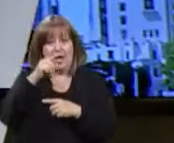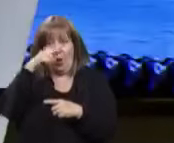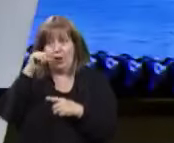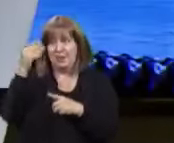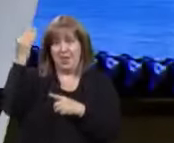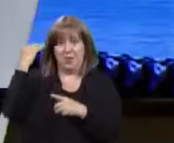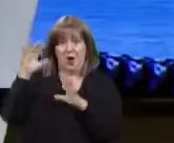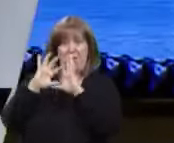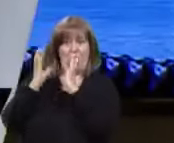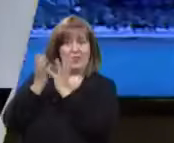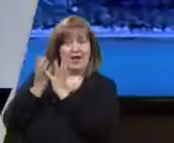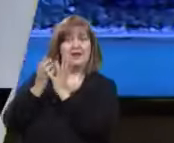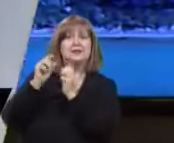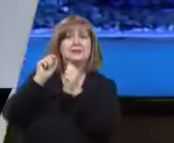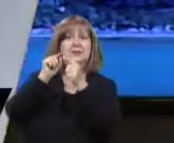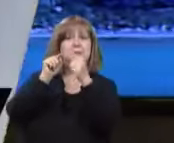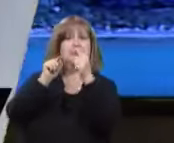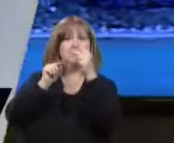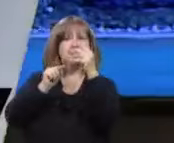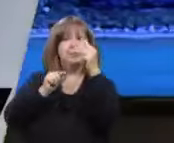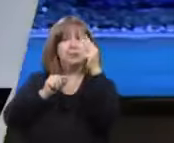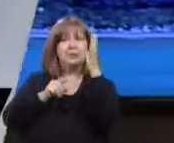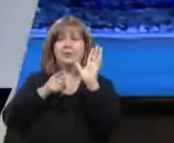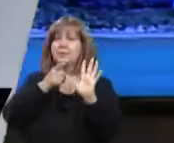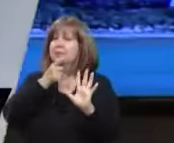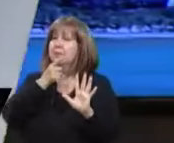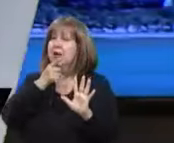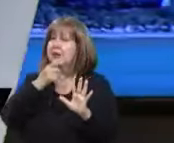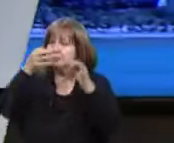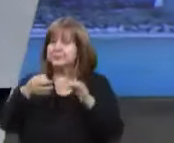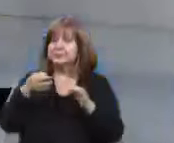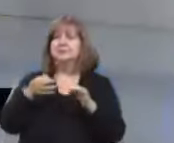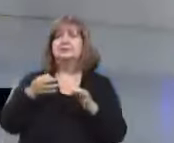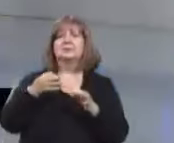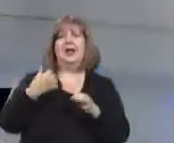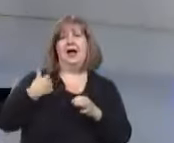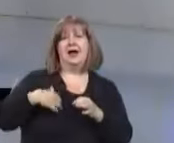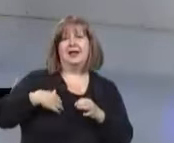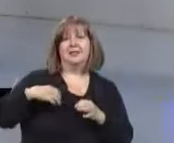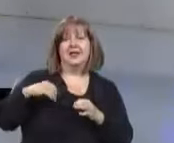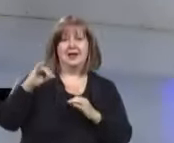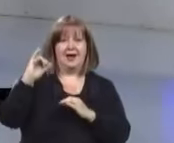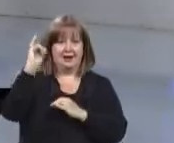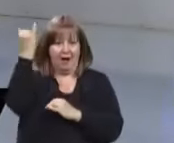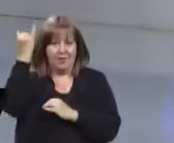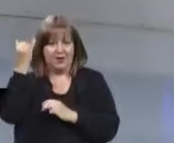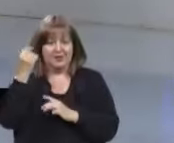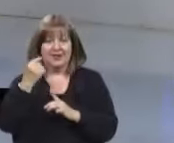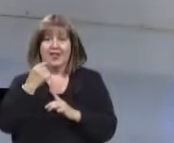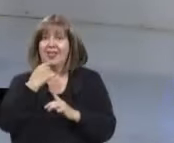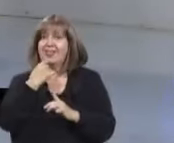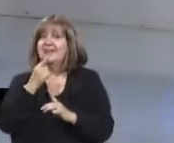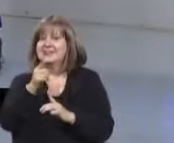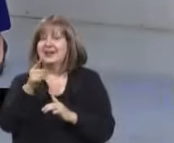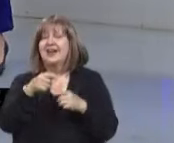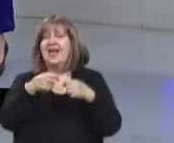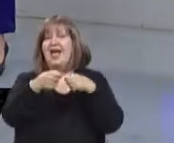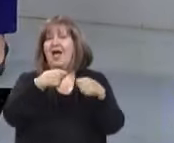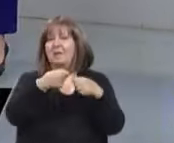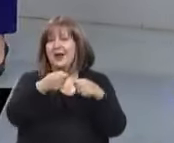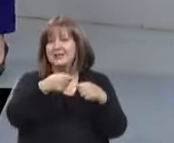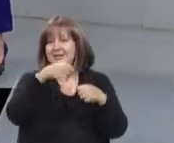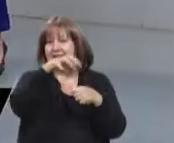se ha tomado como base para sacar esta estadística. Lo ha hecho esta empresa, ¿no? ¿Es de origen brasileña? Ah, no. No.